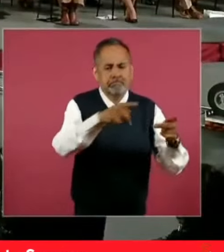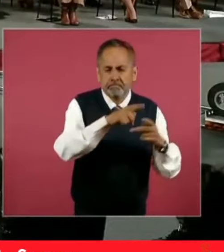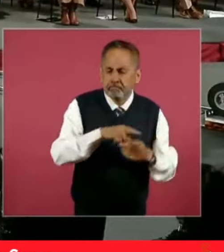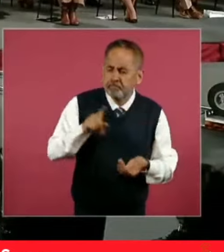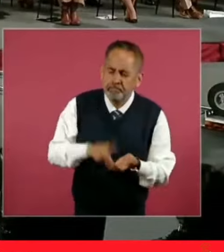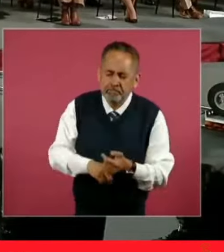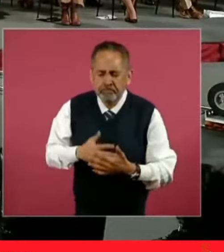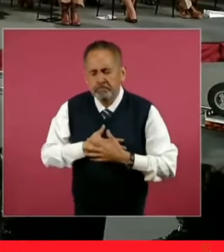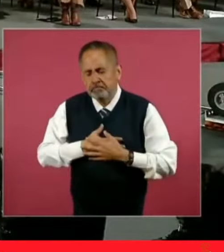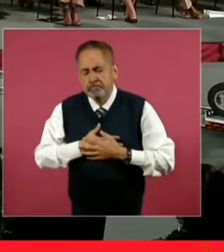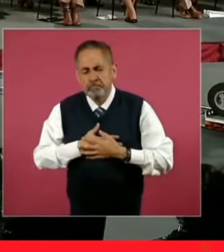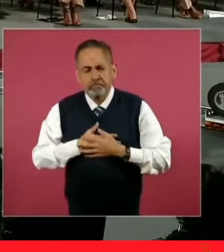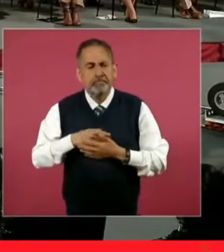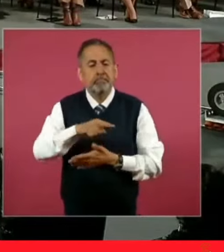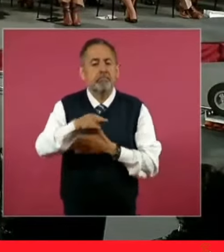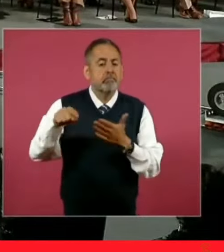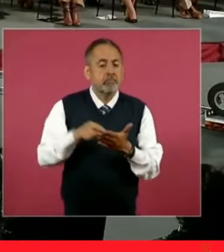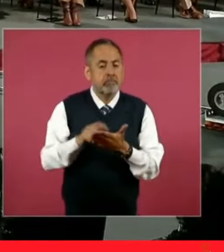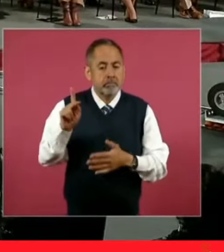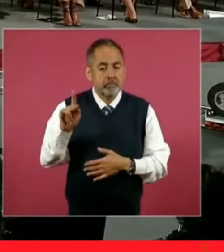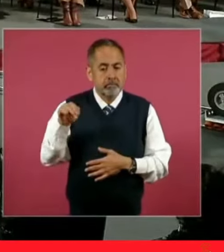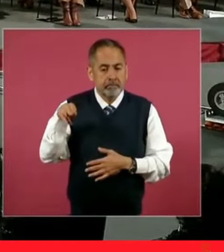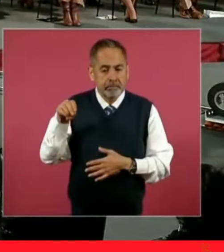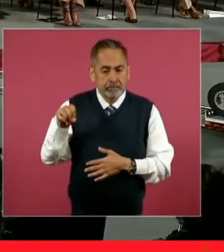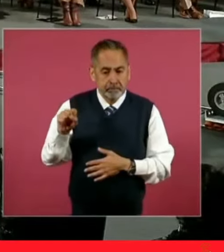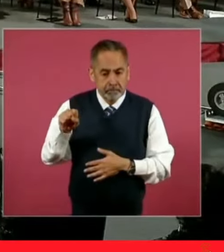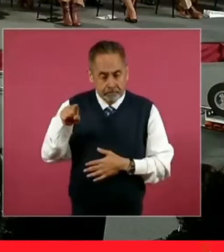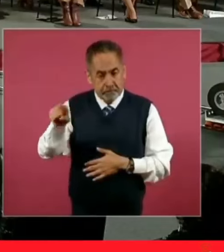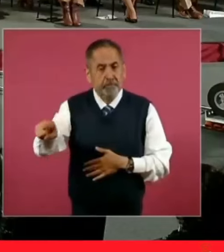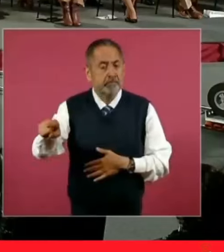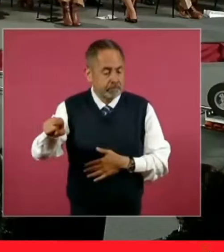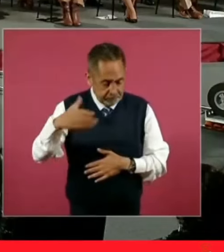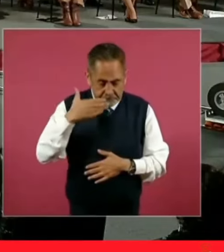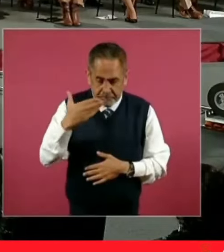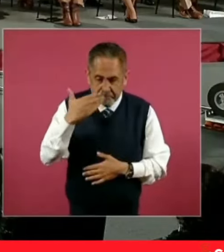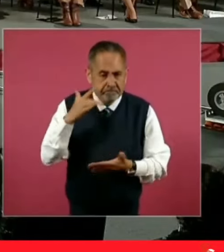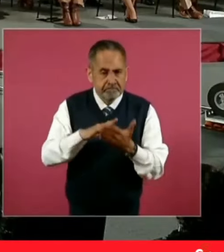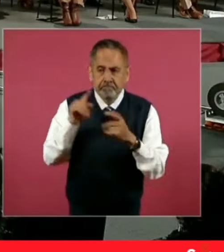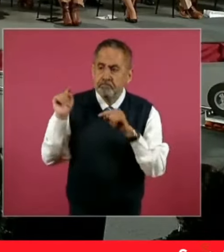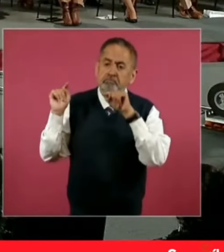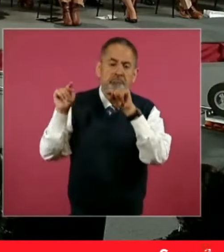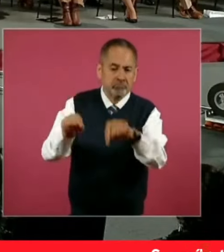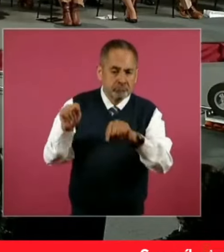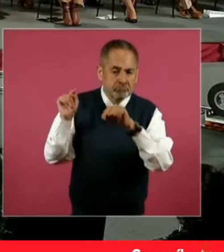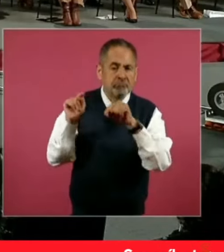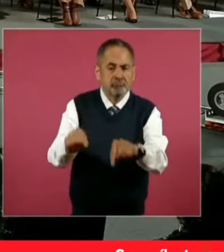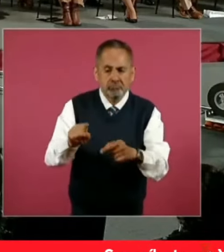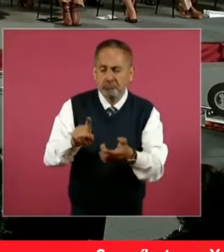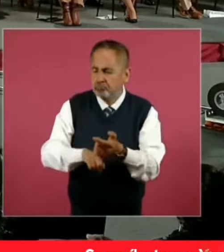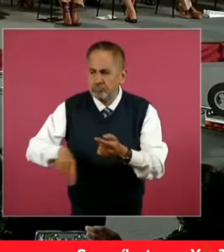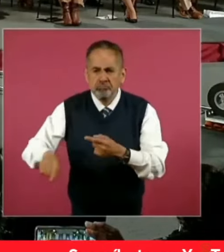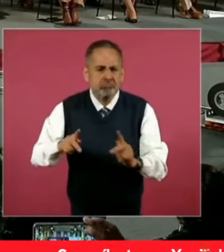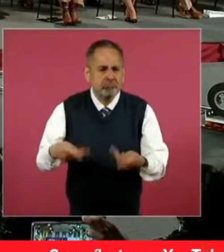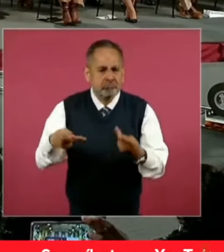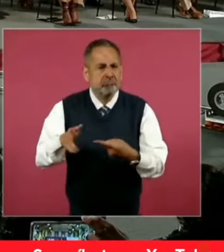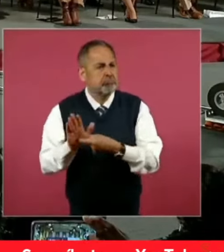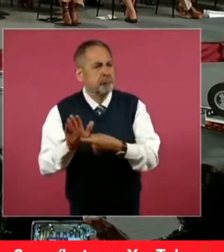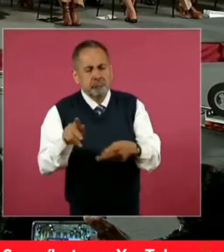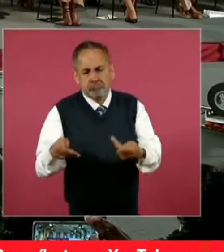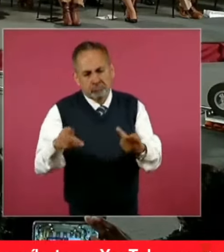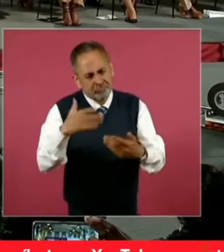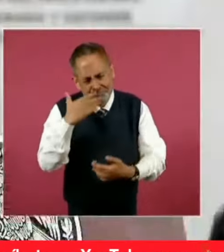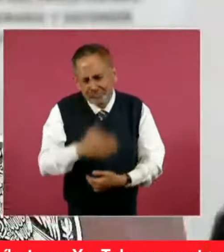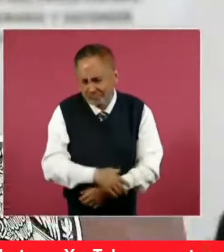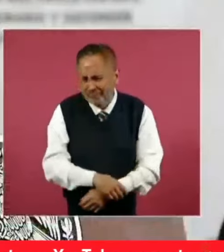hogar, el Complejo Cultural Los Pinos. Realmente lo agradecemos muchísimo, lo valoramos, puesto que